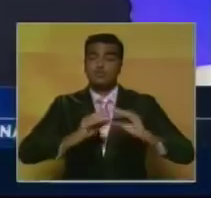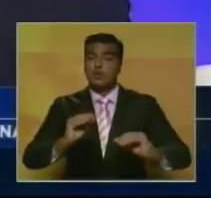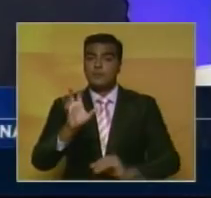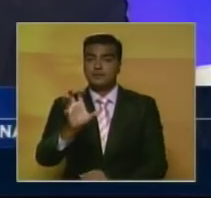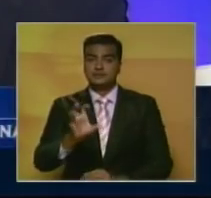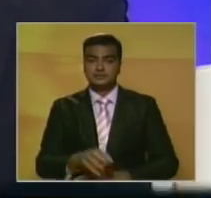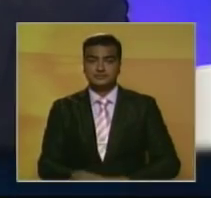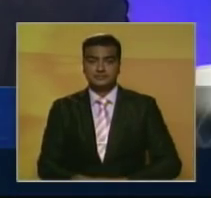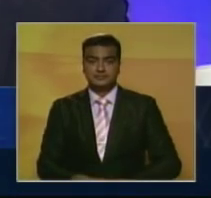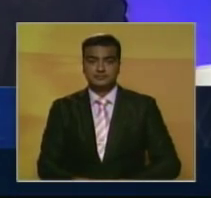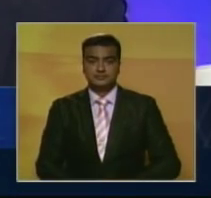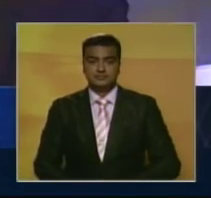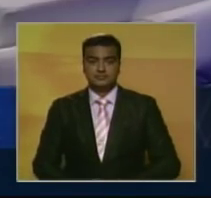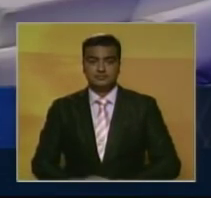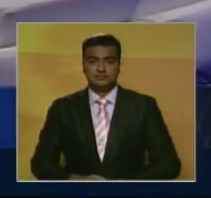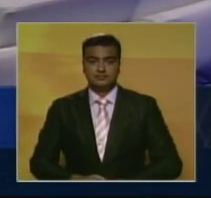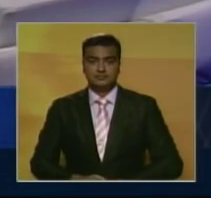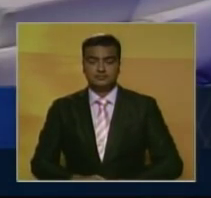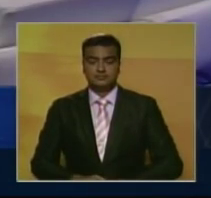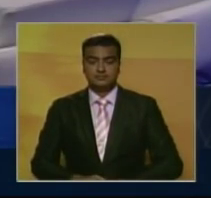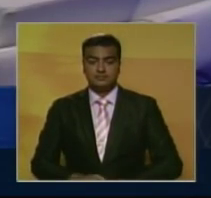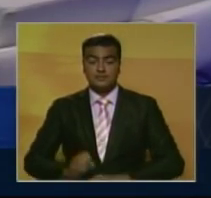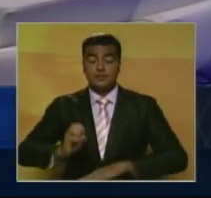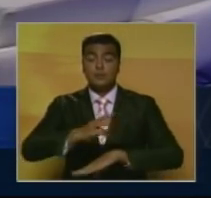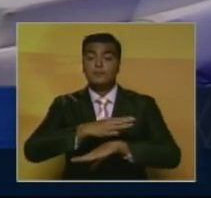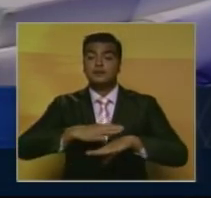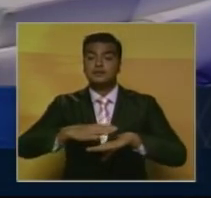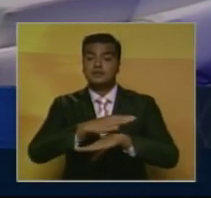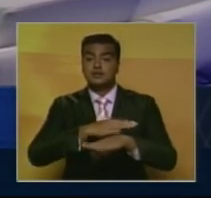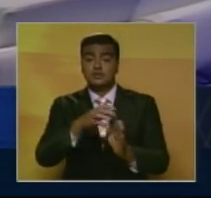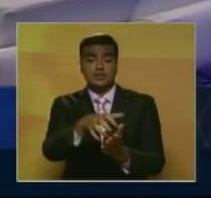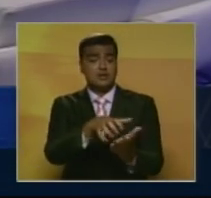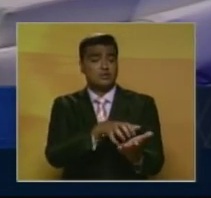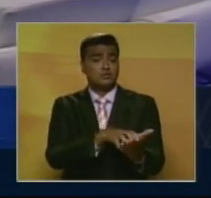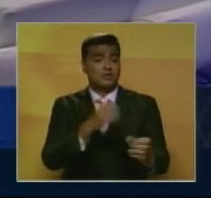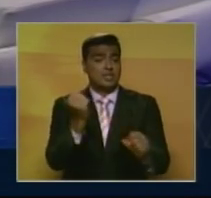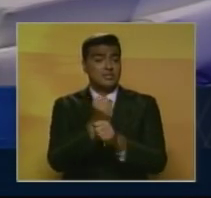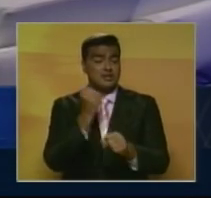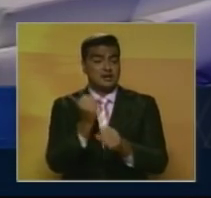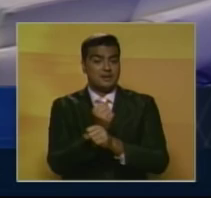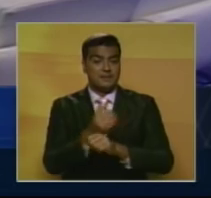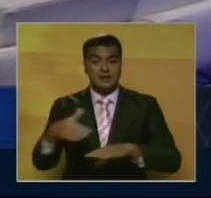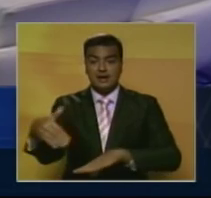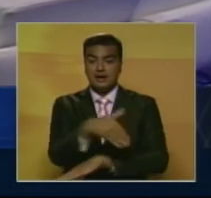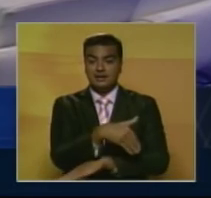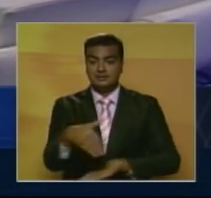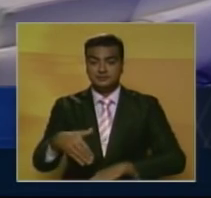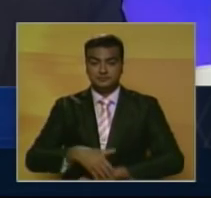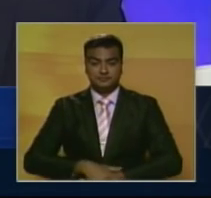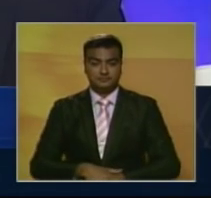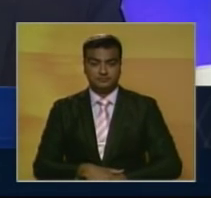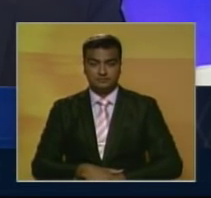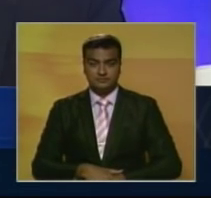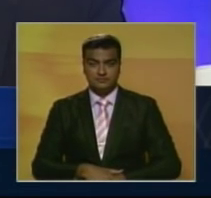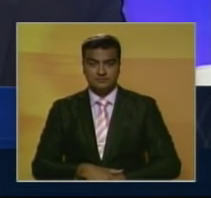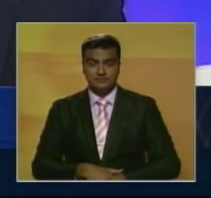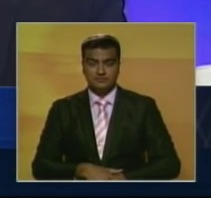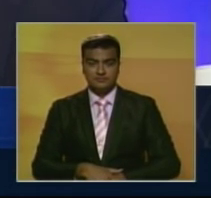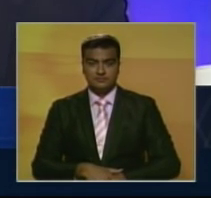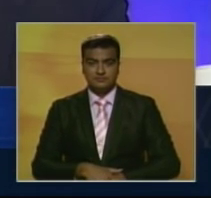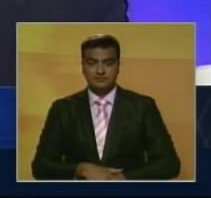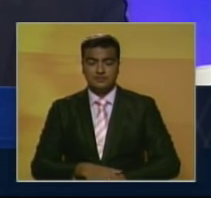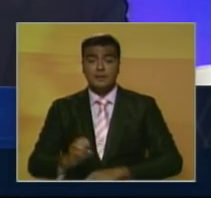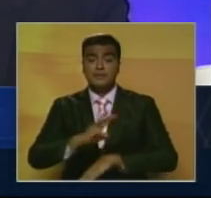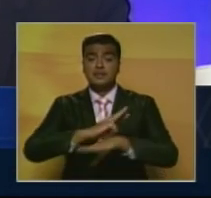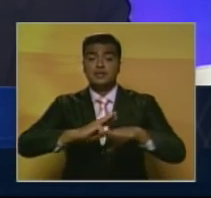país. La creación de un Ministerio de Agricultura para el ámbito urbano, la creación del Ministerio